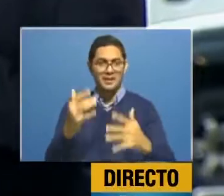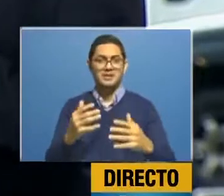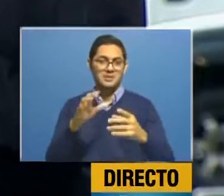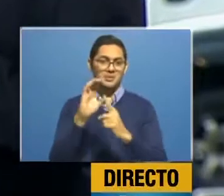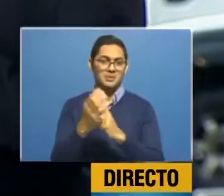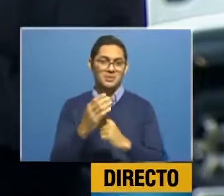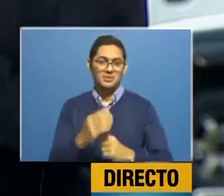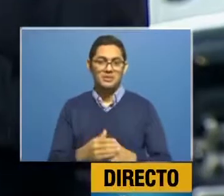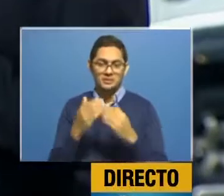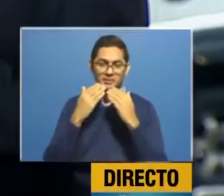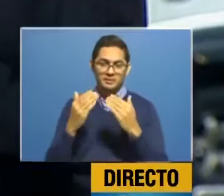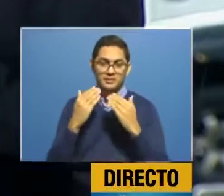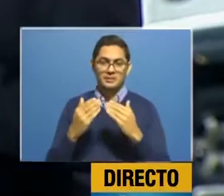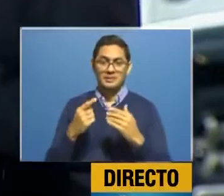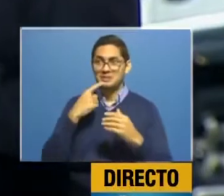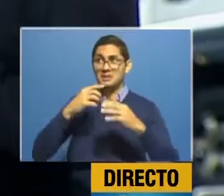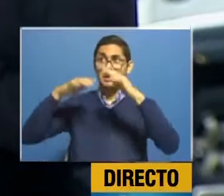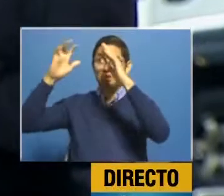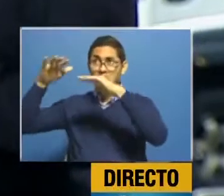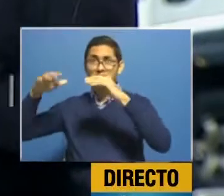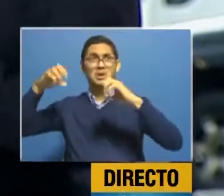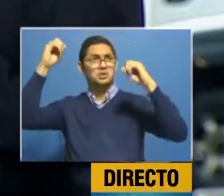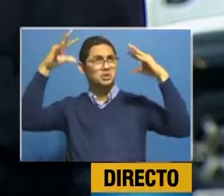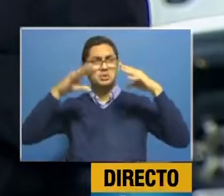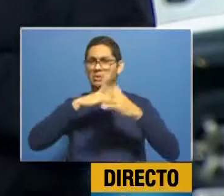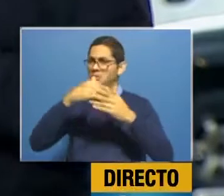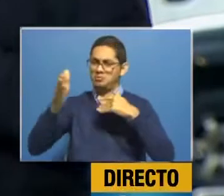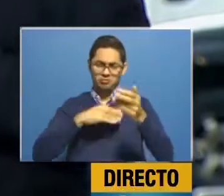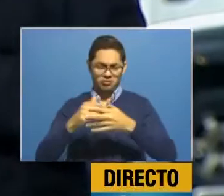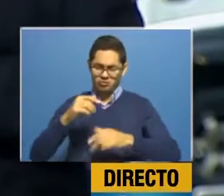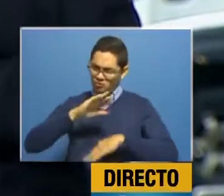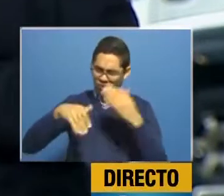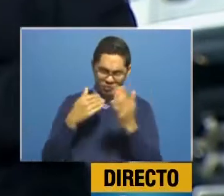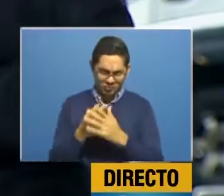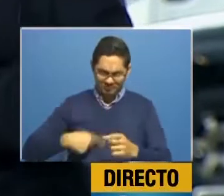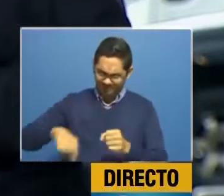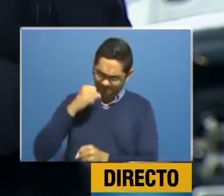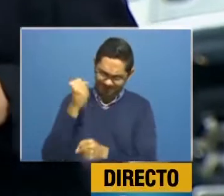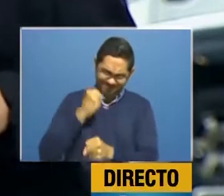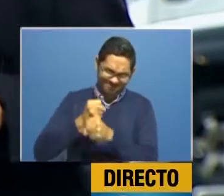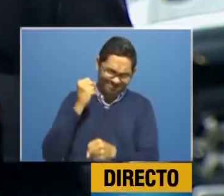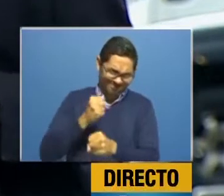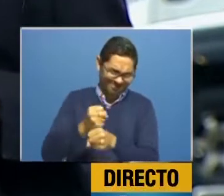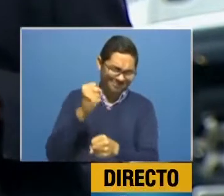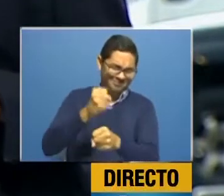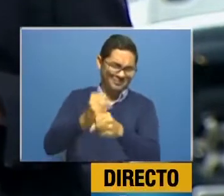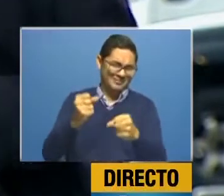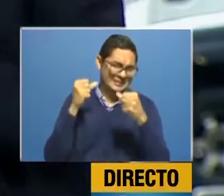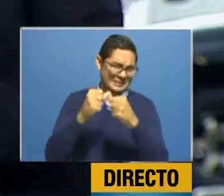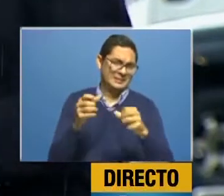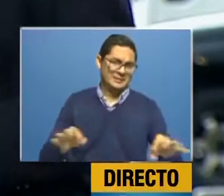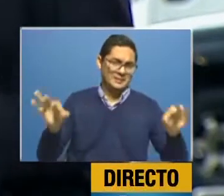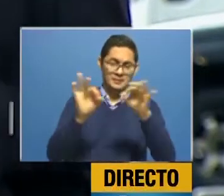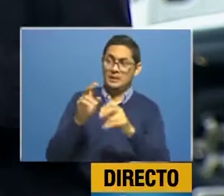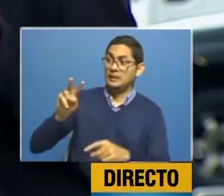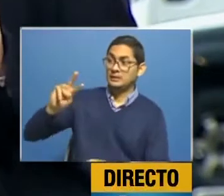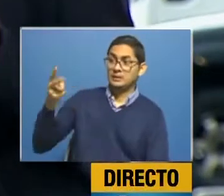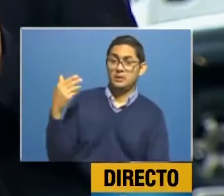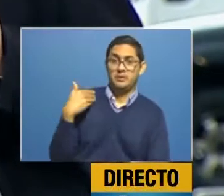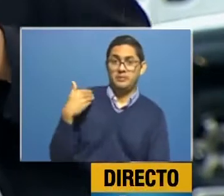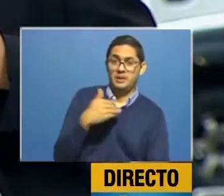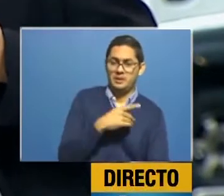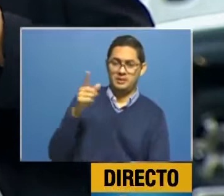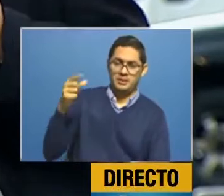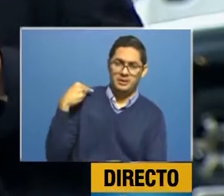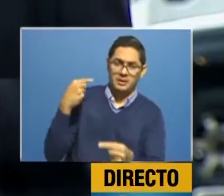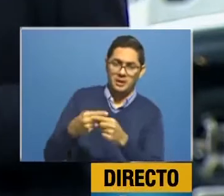hay que decirlo. Ni la lluvia, ni el sol, ni nada va a impedir que hagamos nuestro trabajo importante con el viceministro, que dice eso,